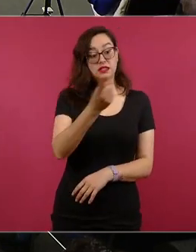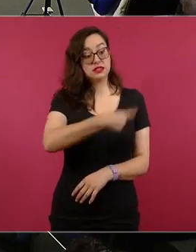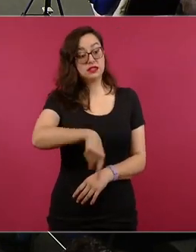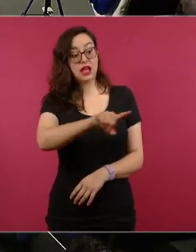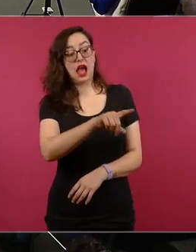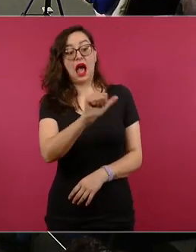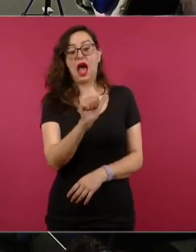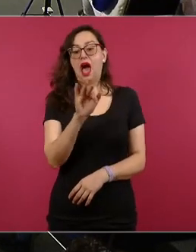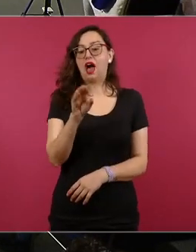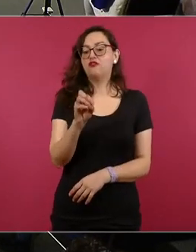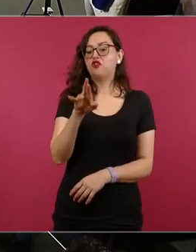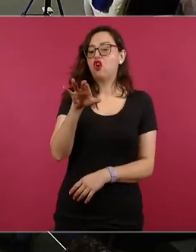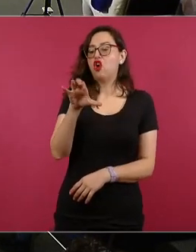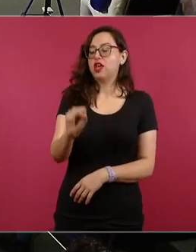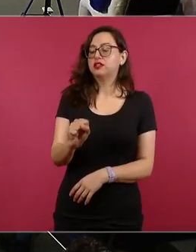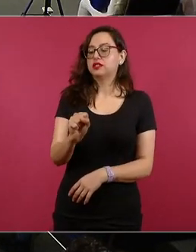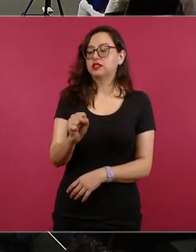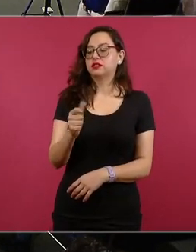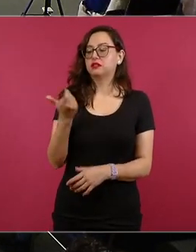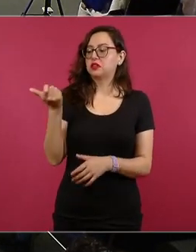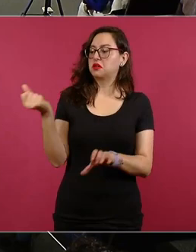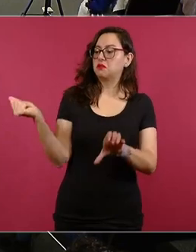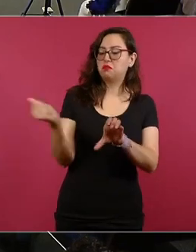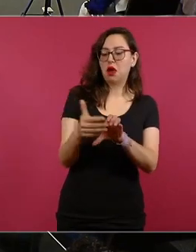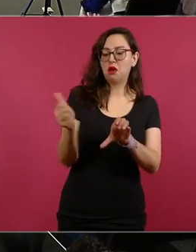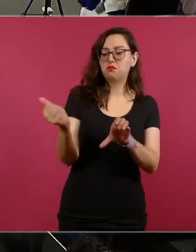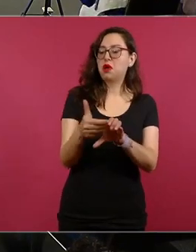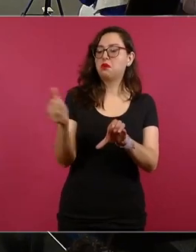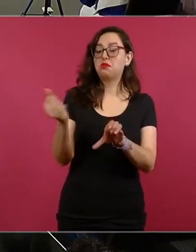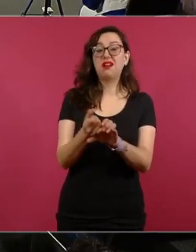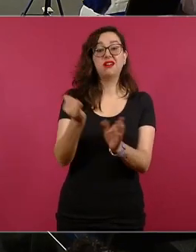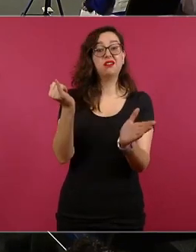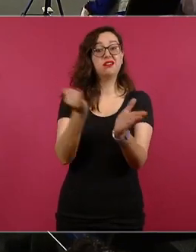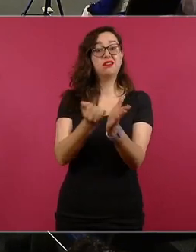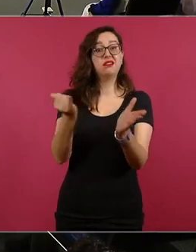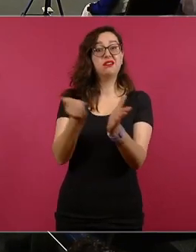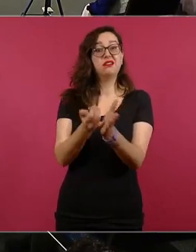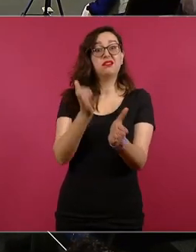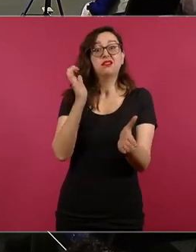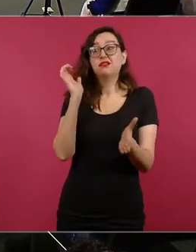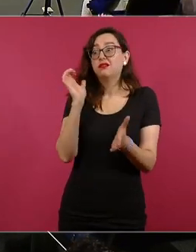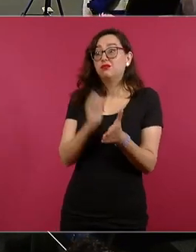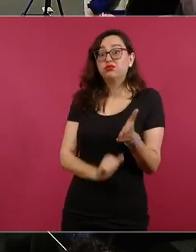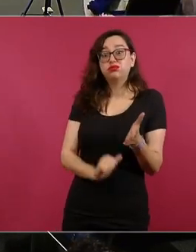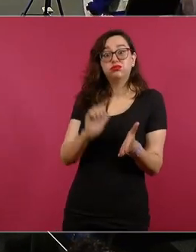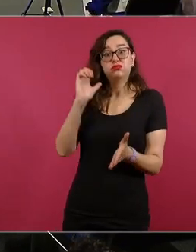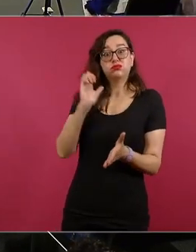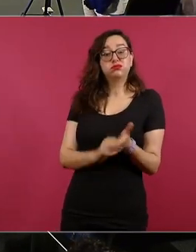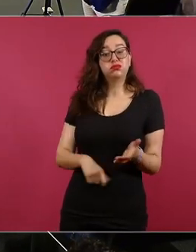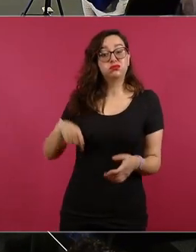Les voy a contar la historia, que es interesante.